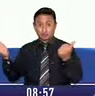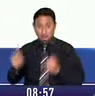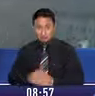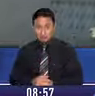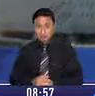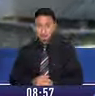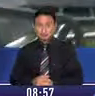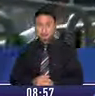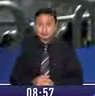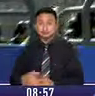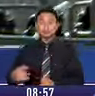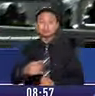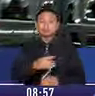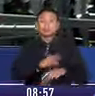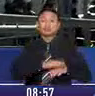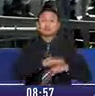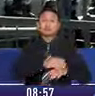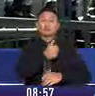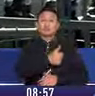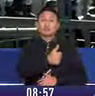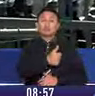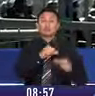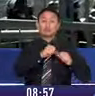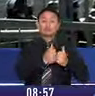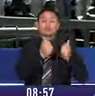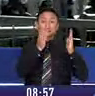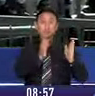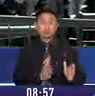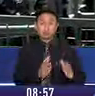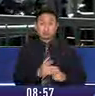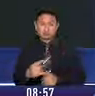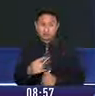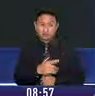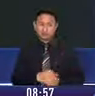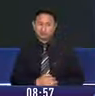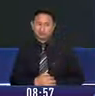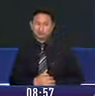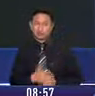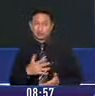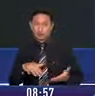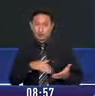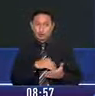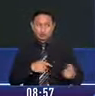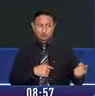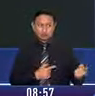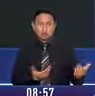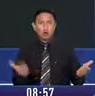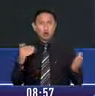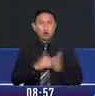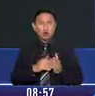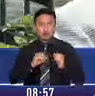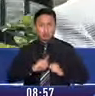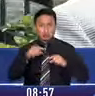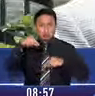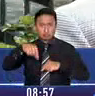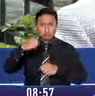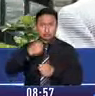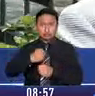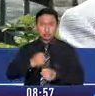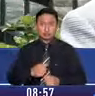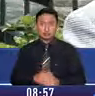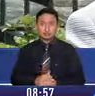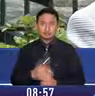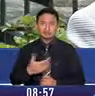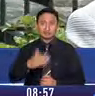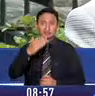Nacional. Esto porque los mismos honorables, en su mayoría cuestionados, se alistan para regresar a sus curules. Y sabíamos